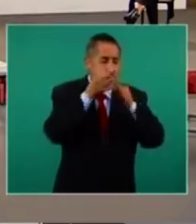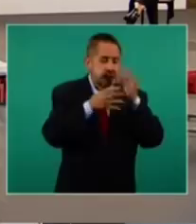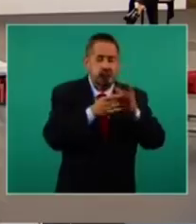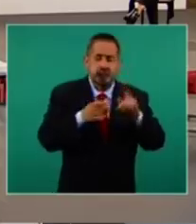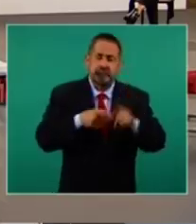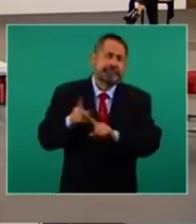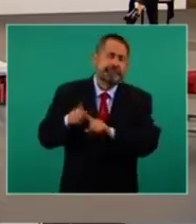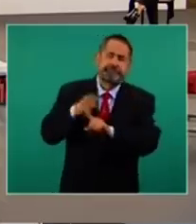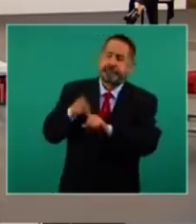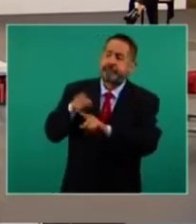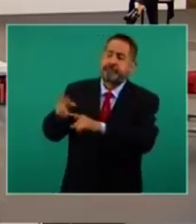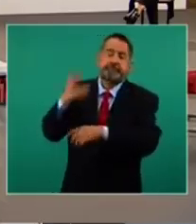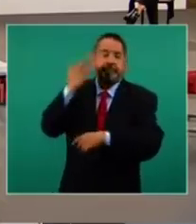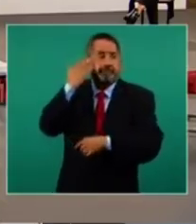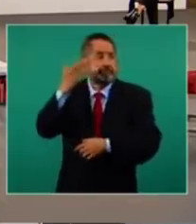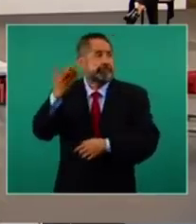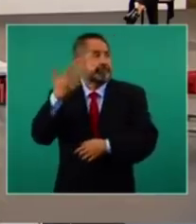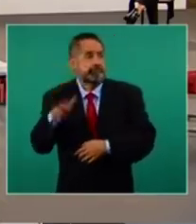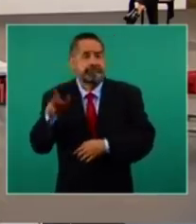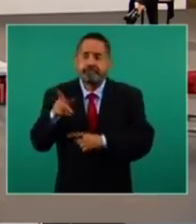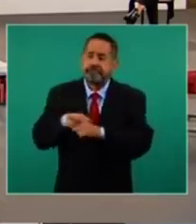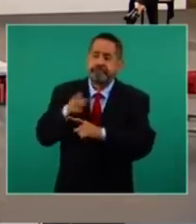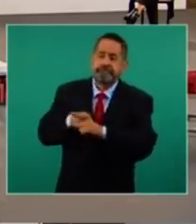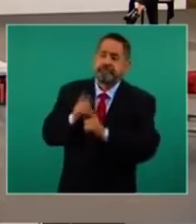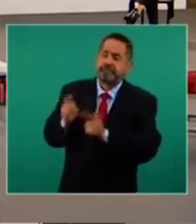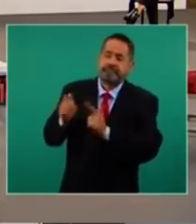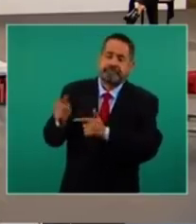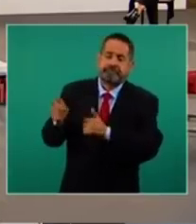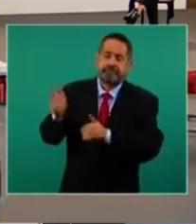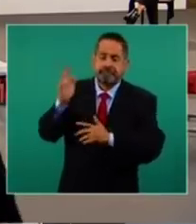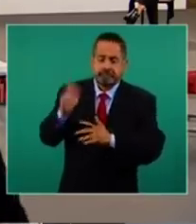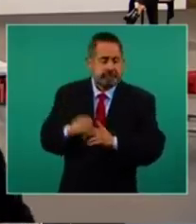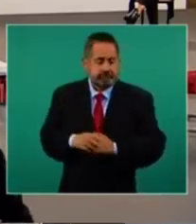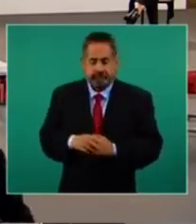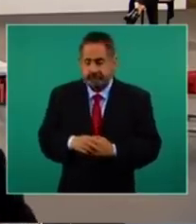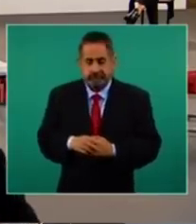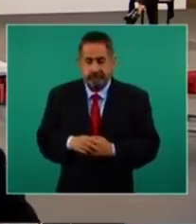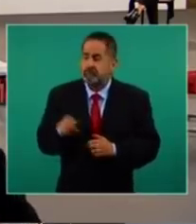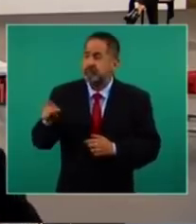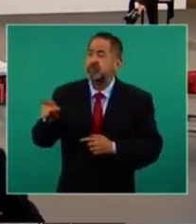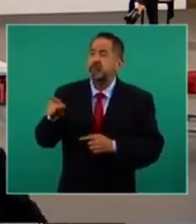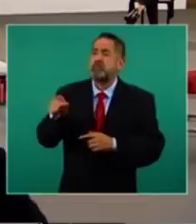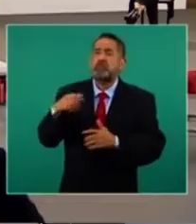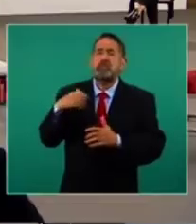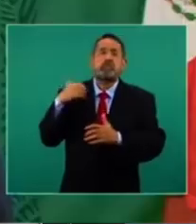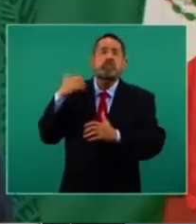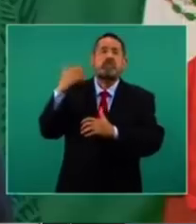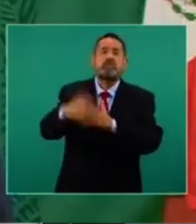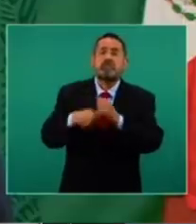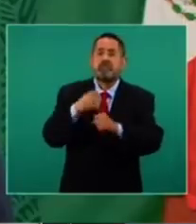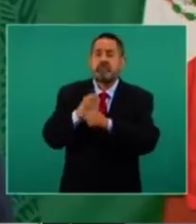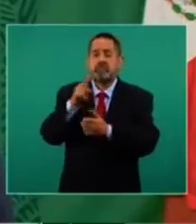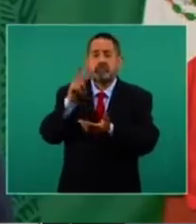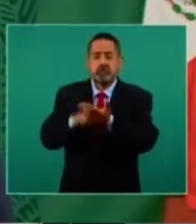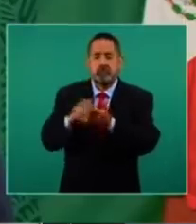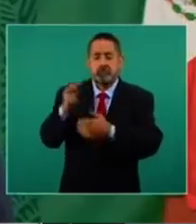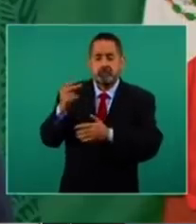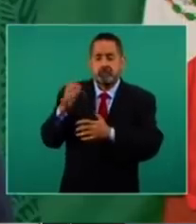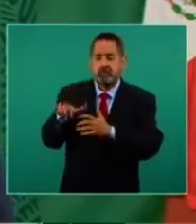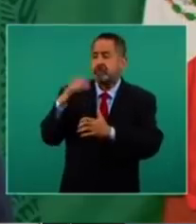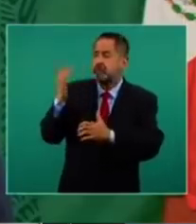Se burlaban de que íbamos a terminar de vacunar hasta el 2025,